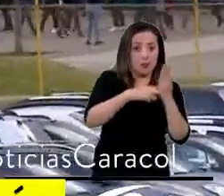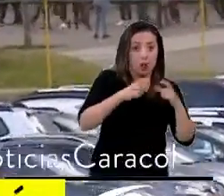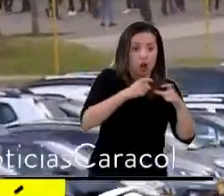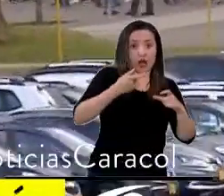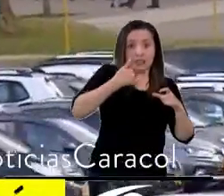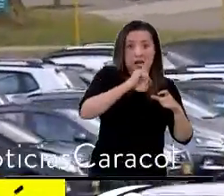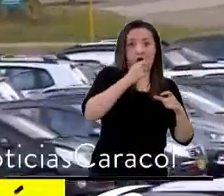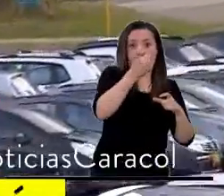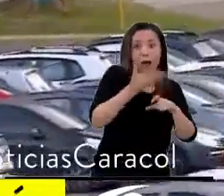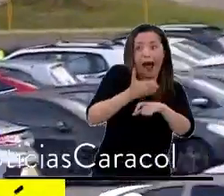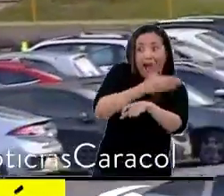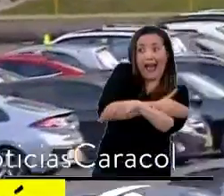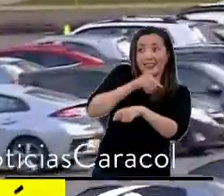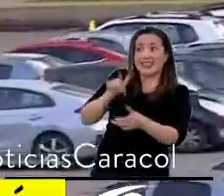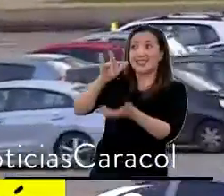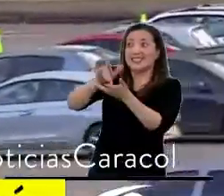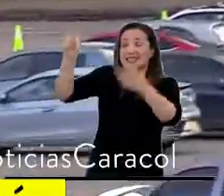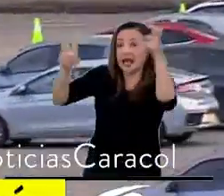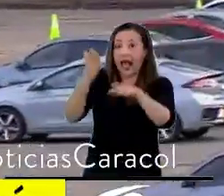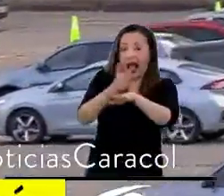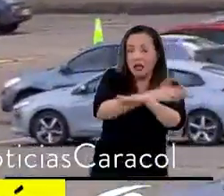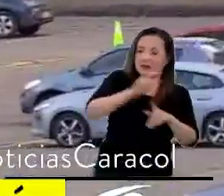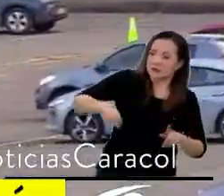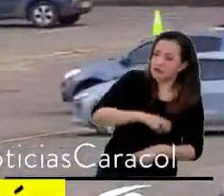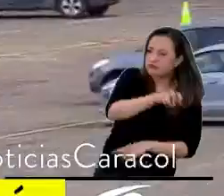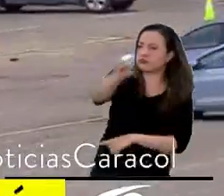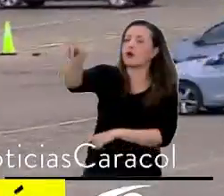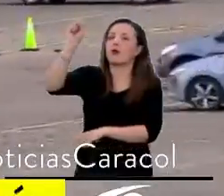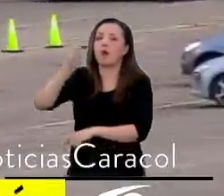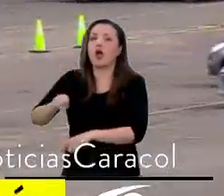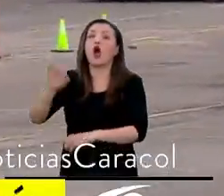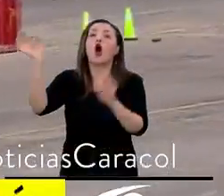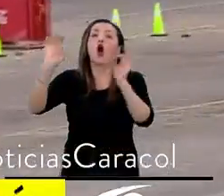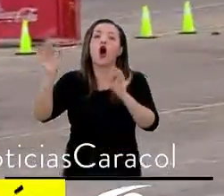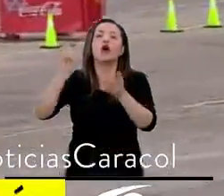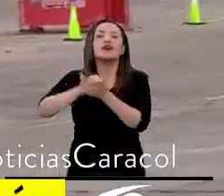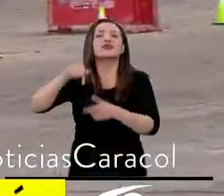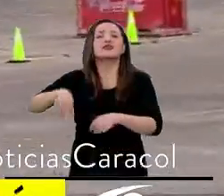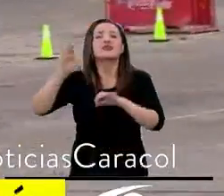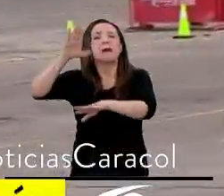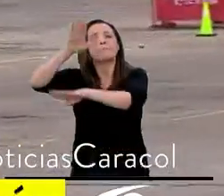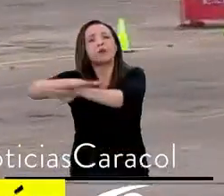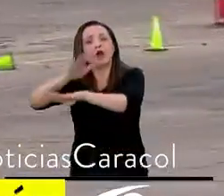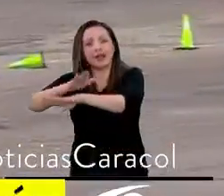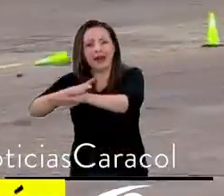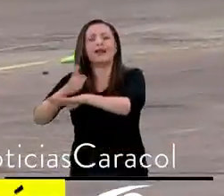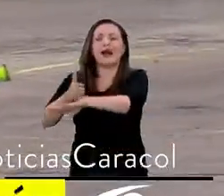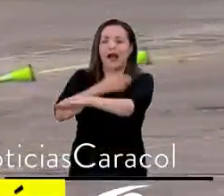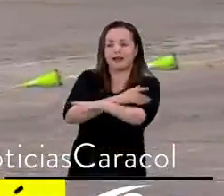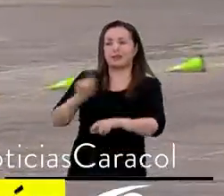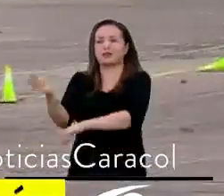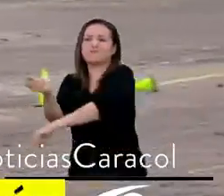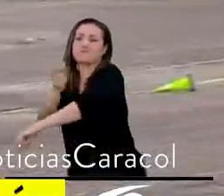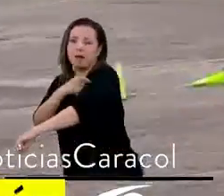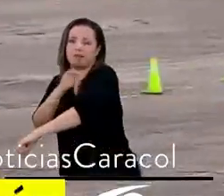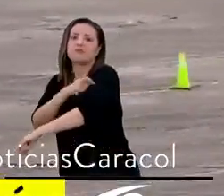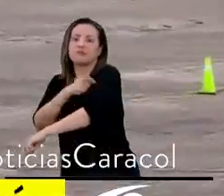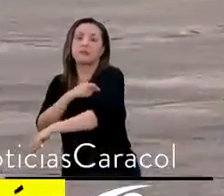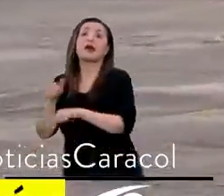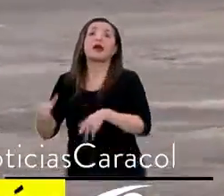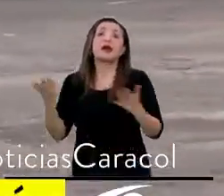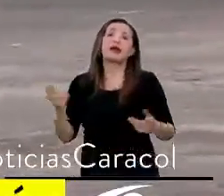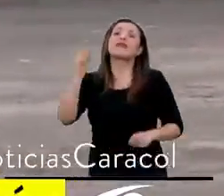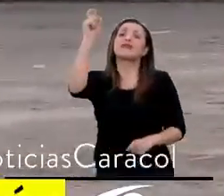del partido o después también del partido en el caso cuando los partidos son en la tarde también para vacunarse eso sí